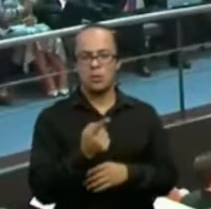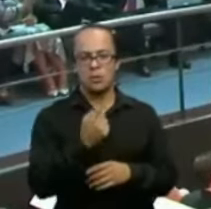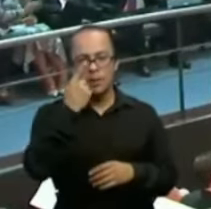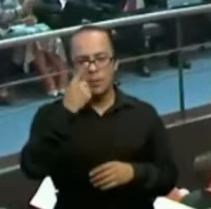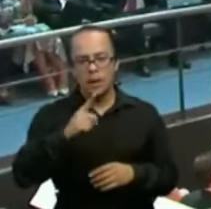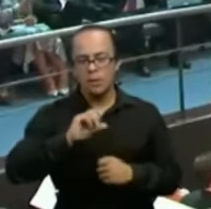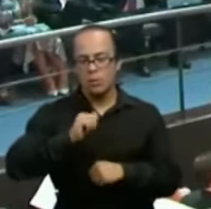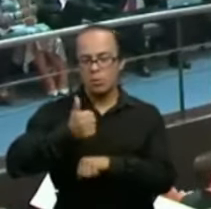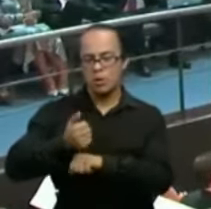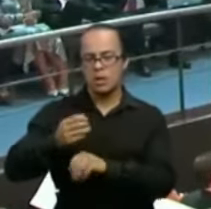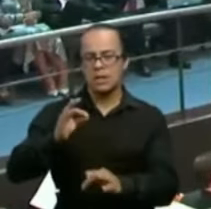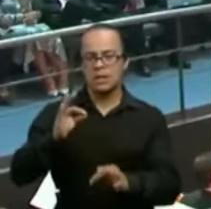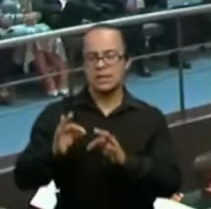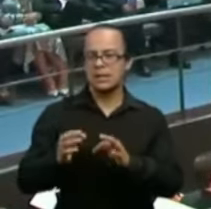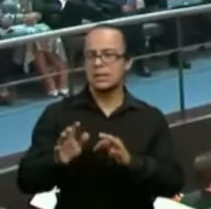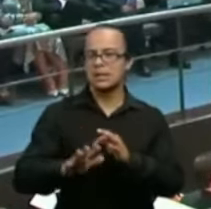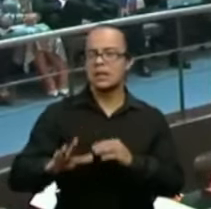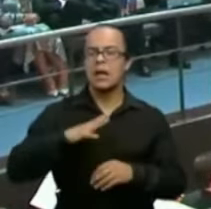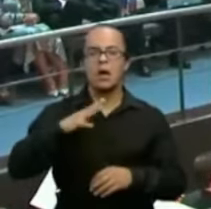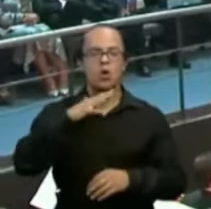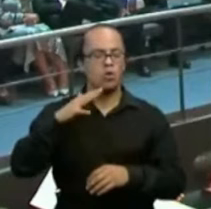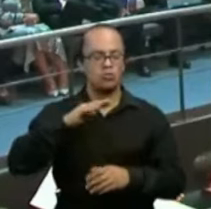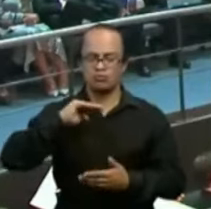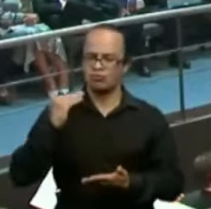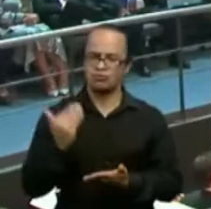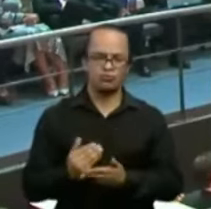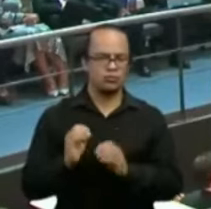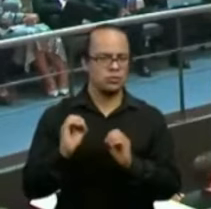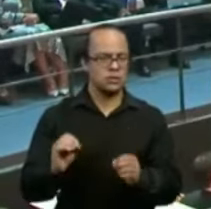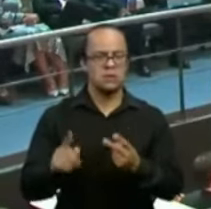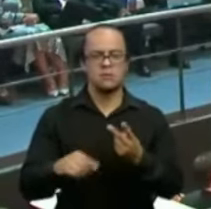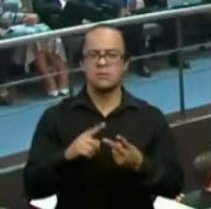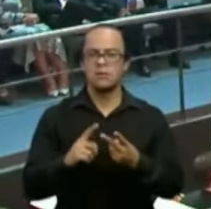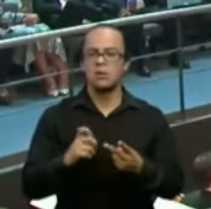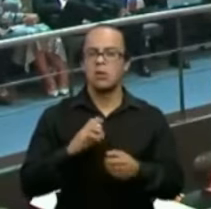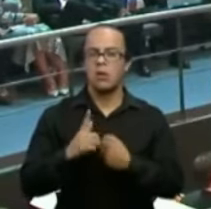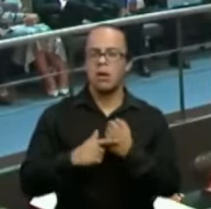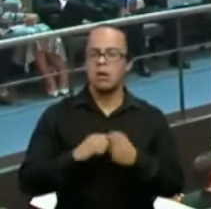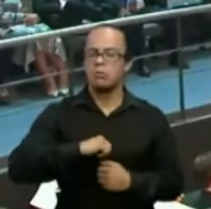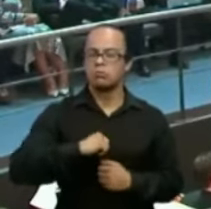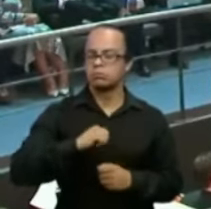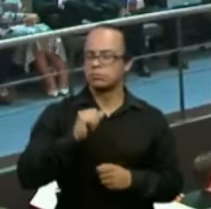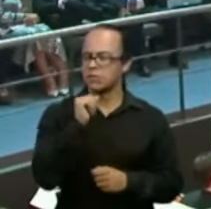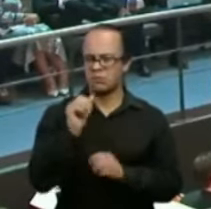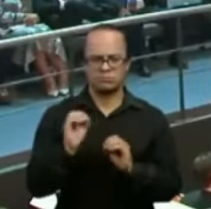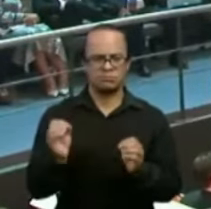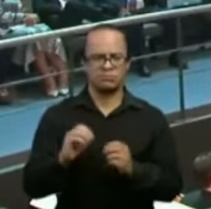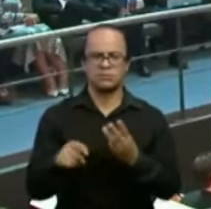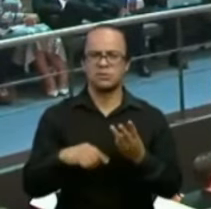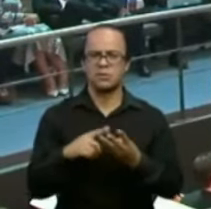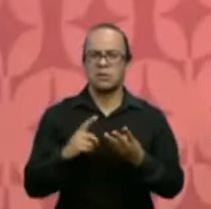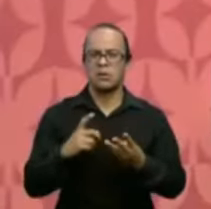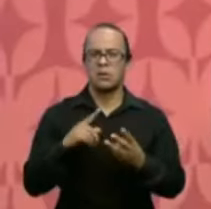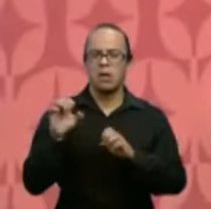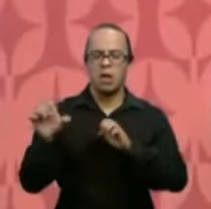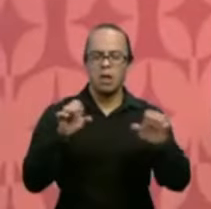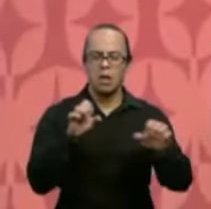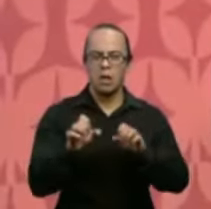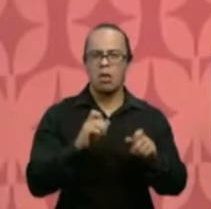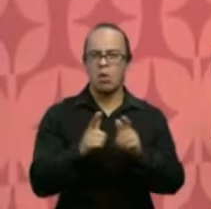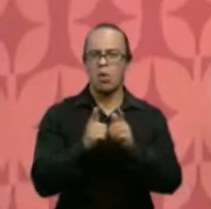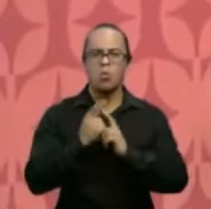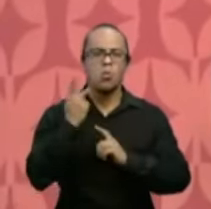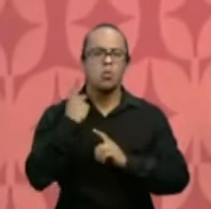que será implementado sin corrupción, sin condicionamientos, sin intermediarios ni tintes